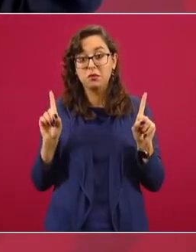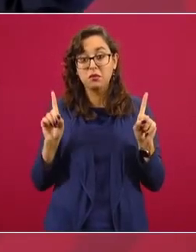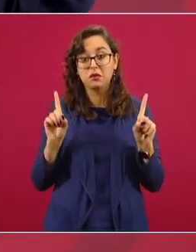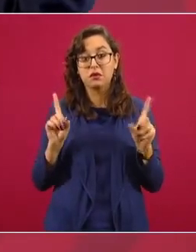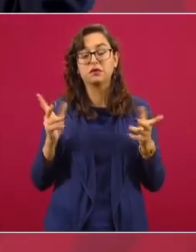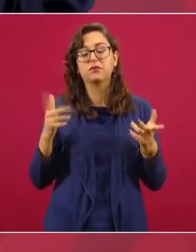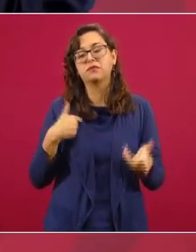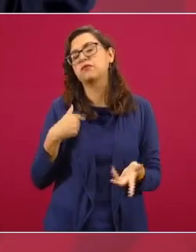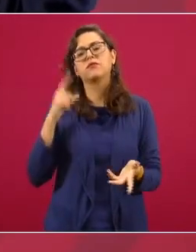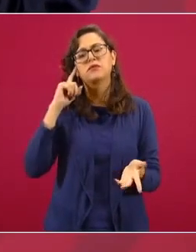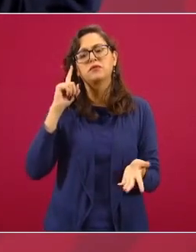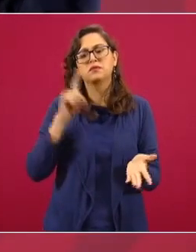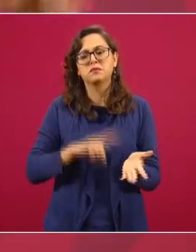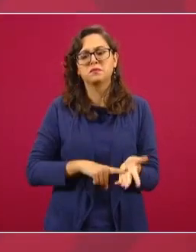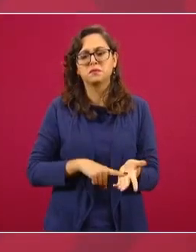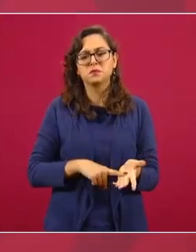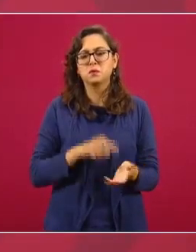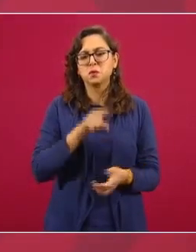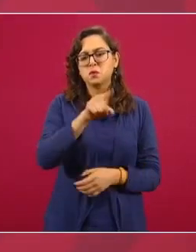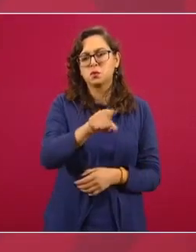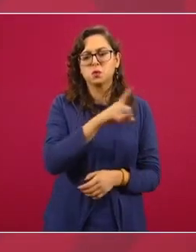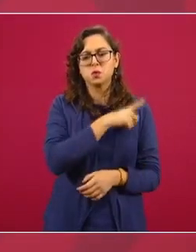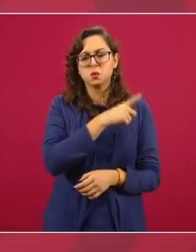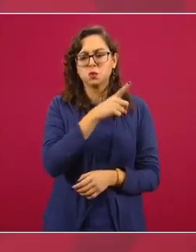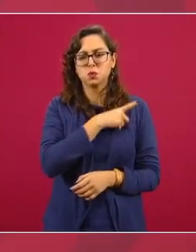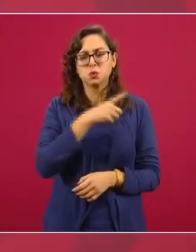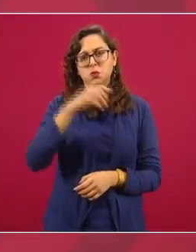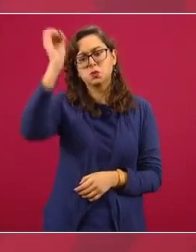porque piensa de esa manera,